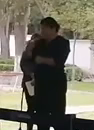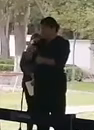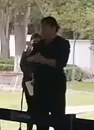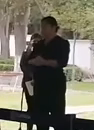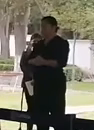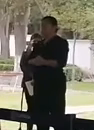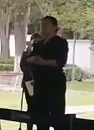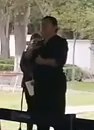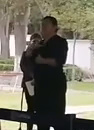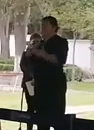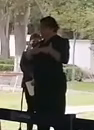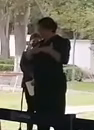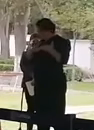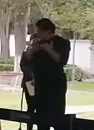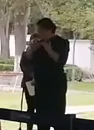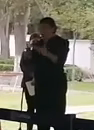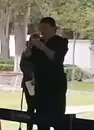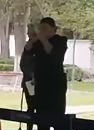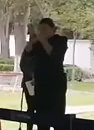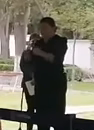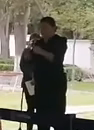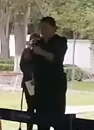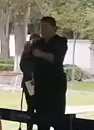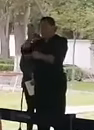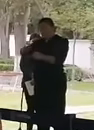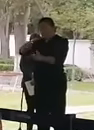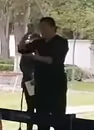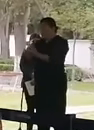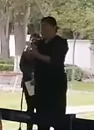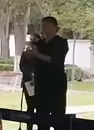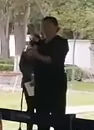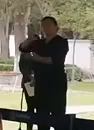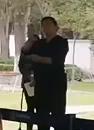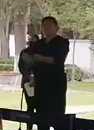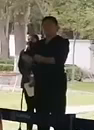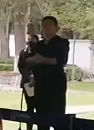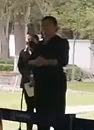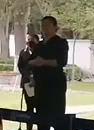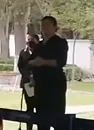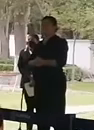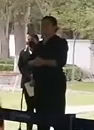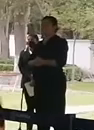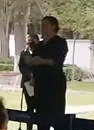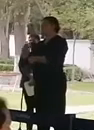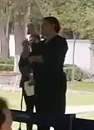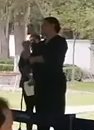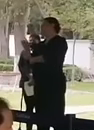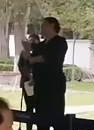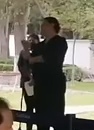tengo una confianza muy determinada que vamos a tener éxito. Pablo Morales.